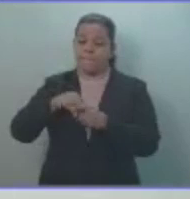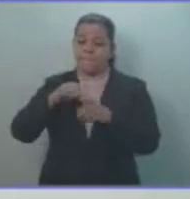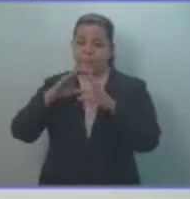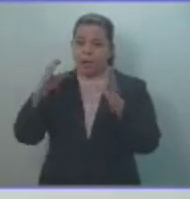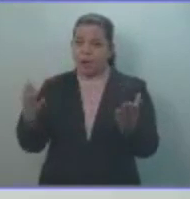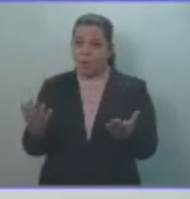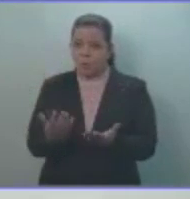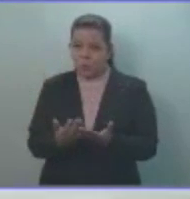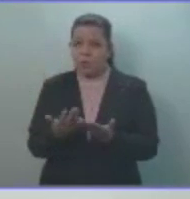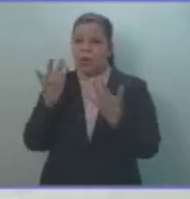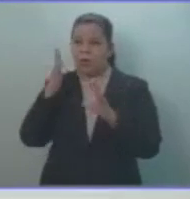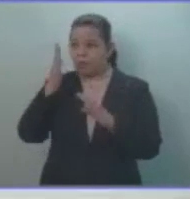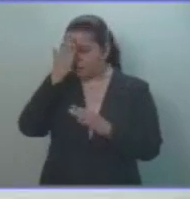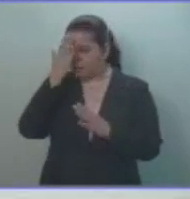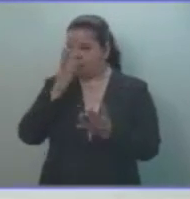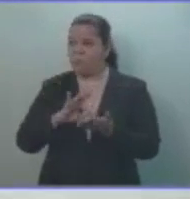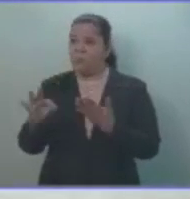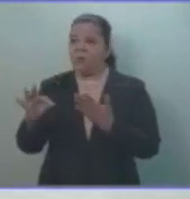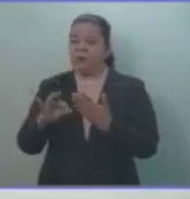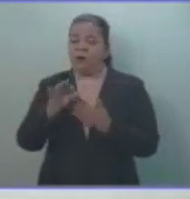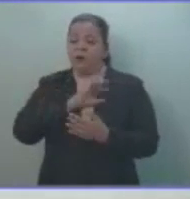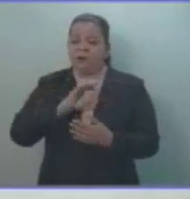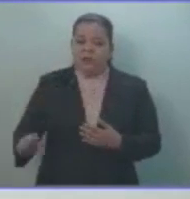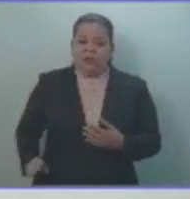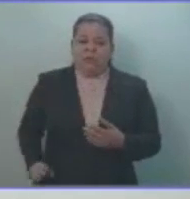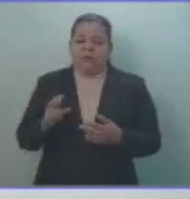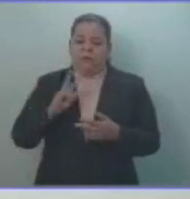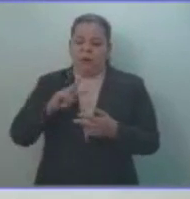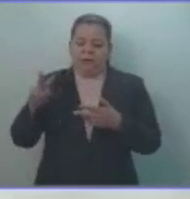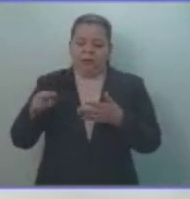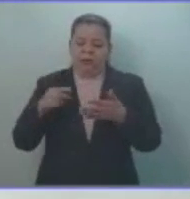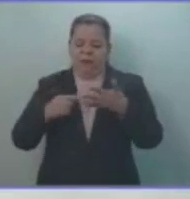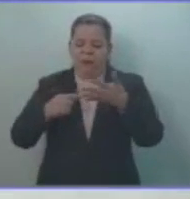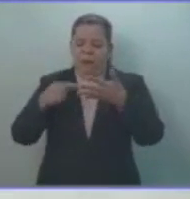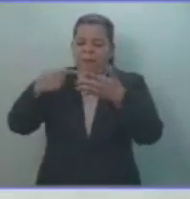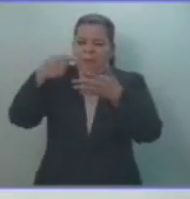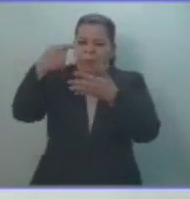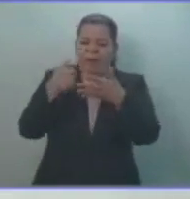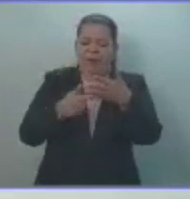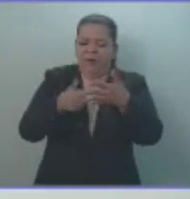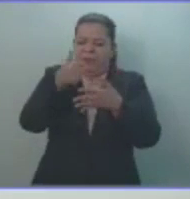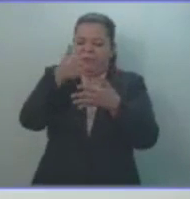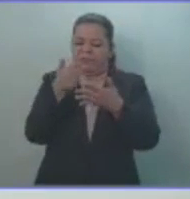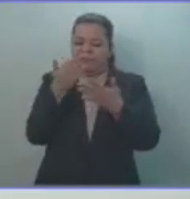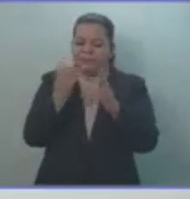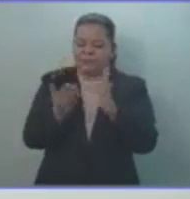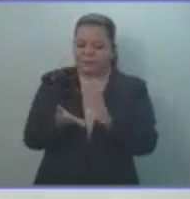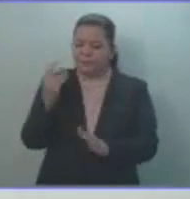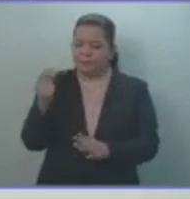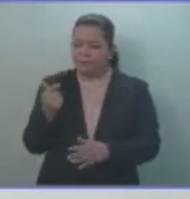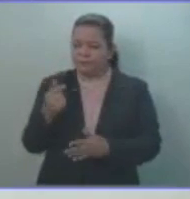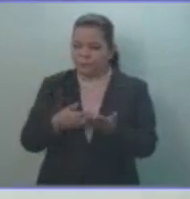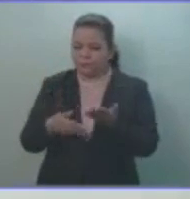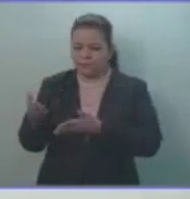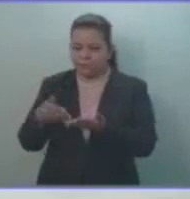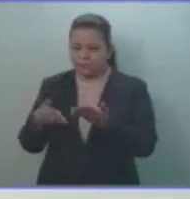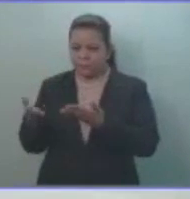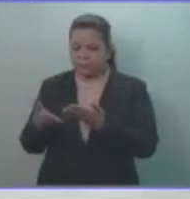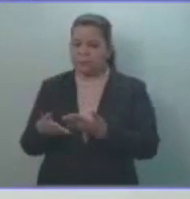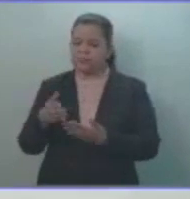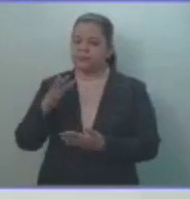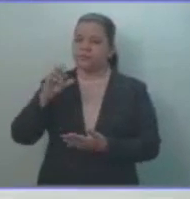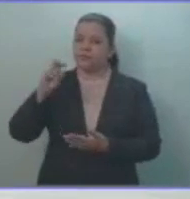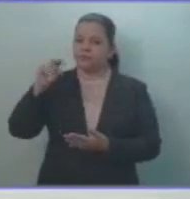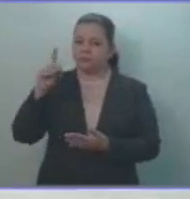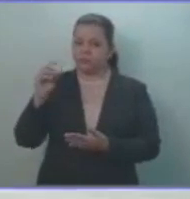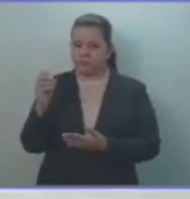que coloca a El Salvador 22 posiciones arriba en la facilidad de hacer negocios. El Fondo Monetario